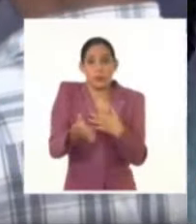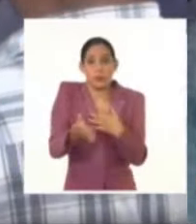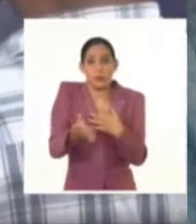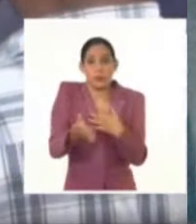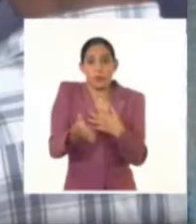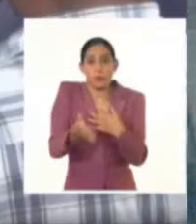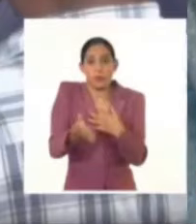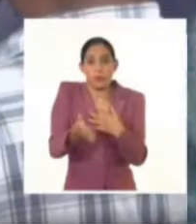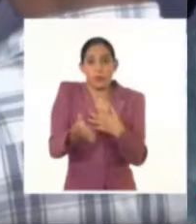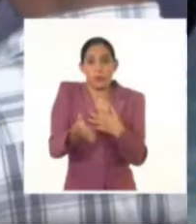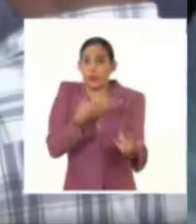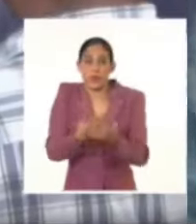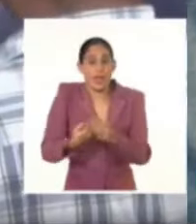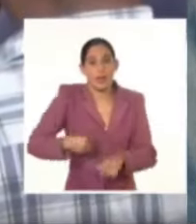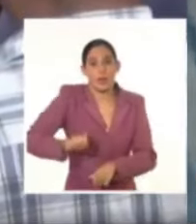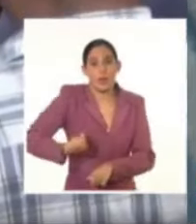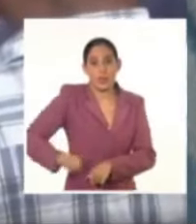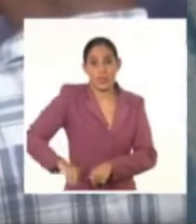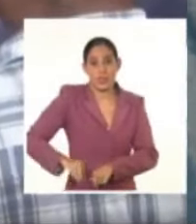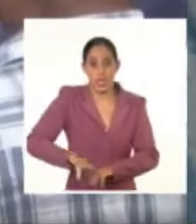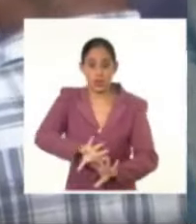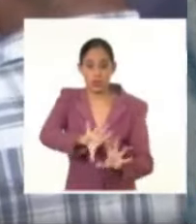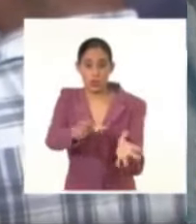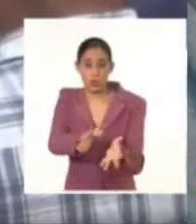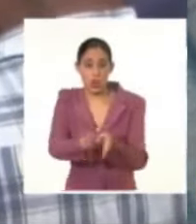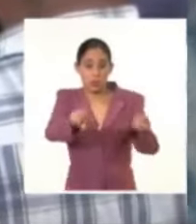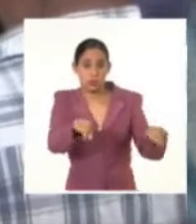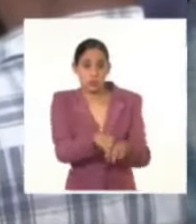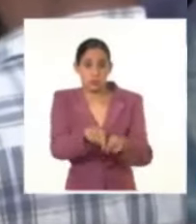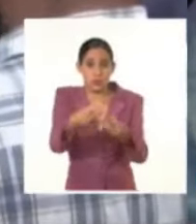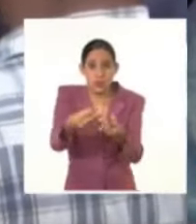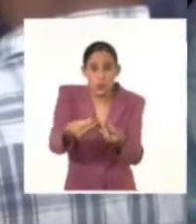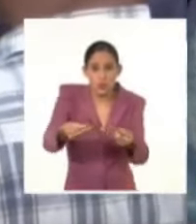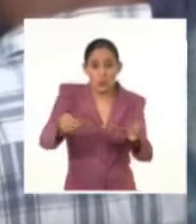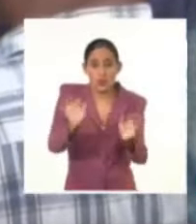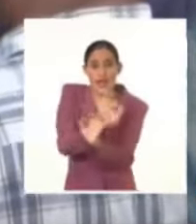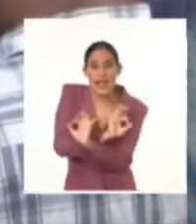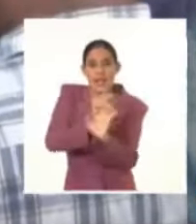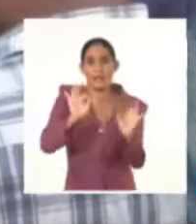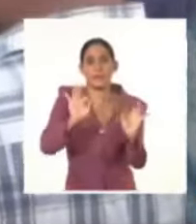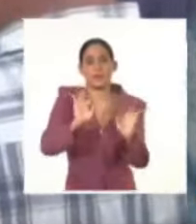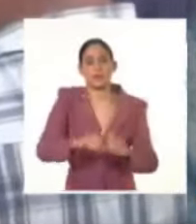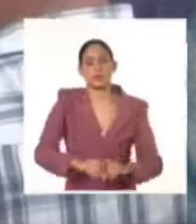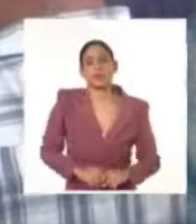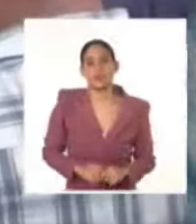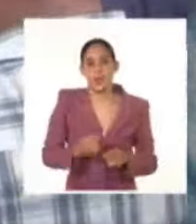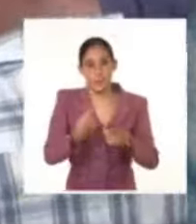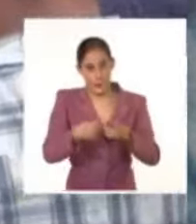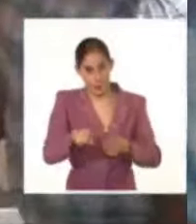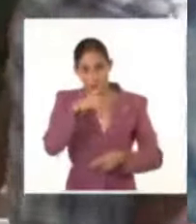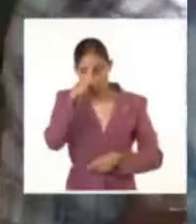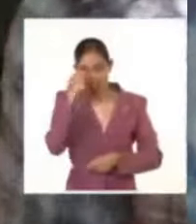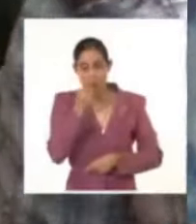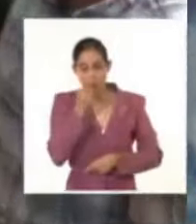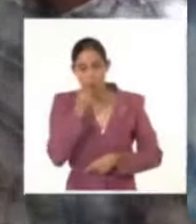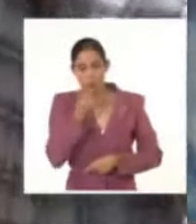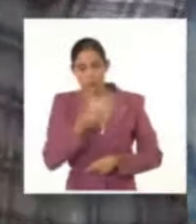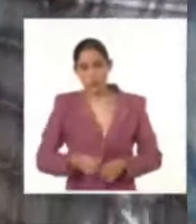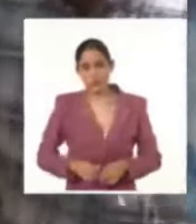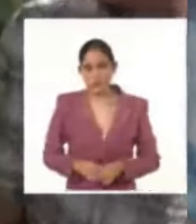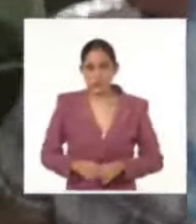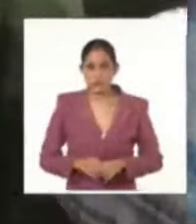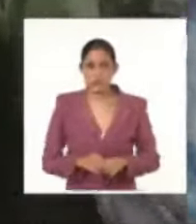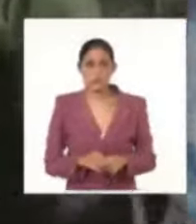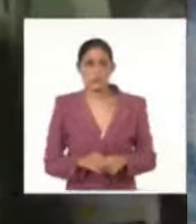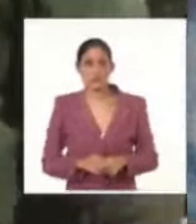Mírale el perro barrigón. Tiene que tener buena cultura, tiene que estar limpia, porque si no, no hay rendimiento. Pero con eso, sí se coge. En el municipio